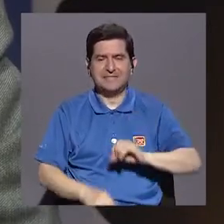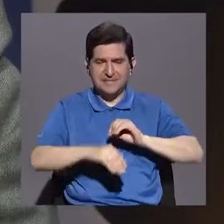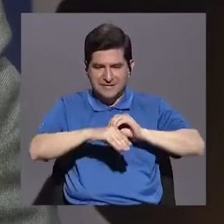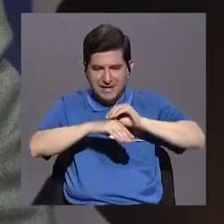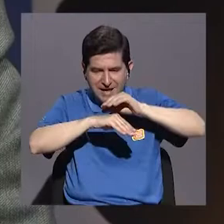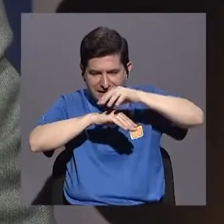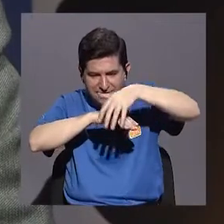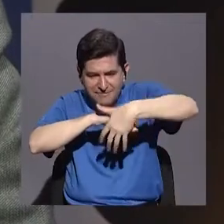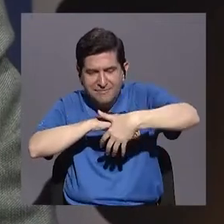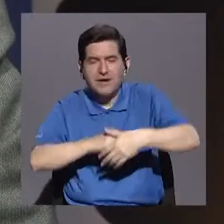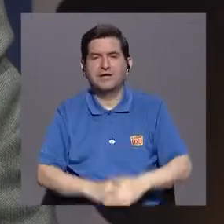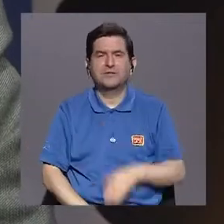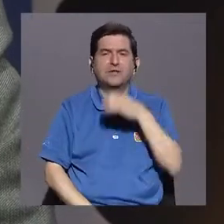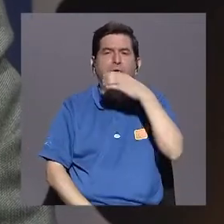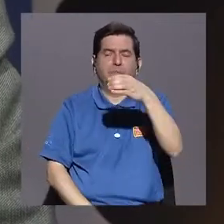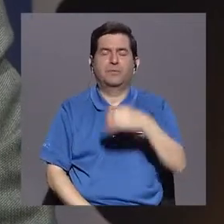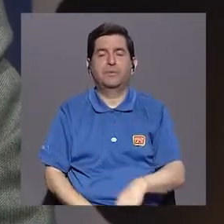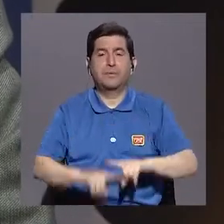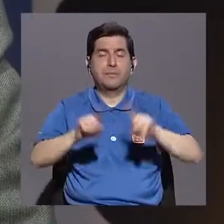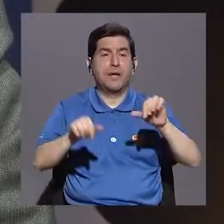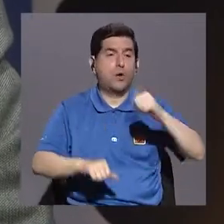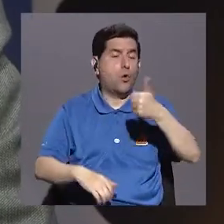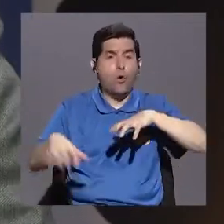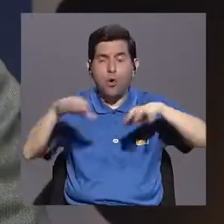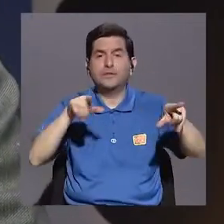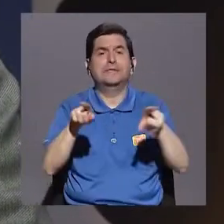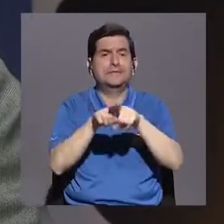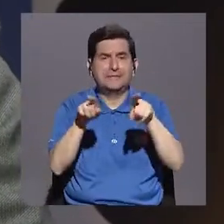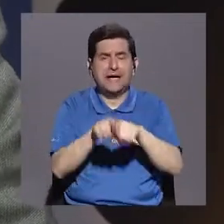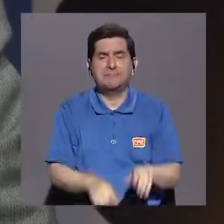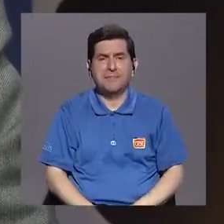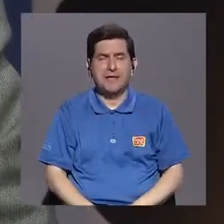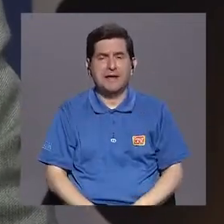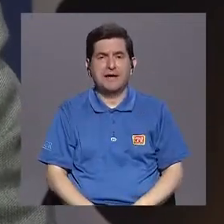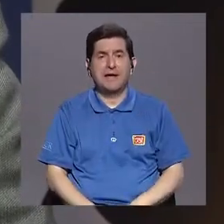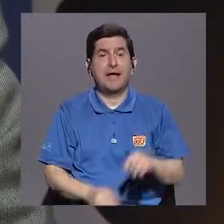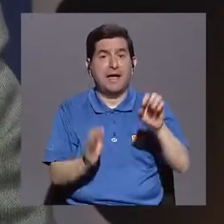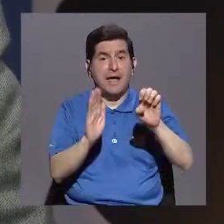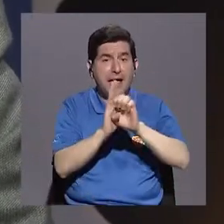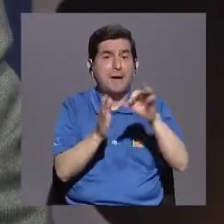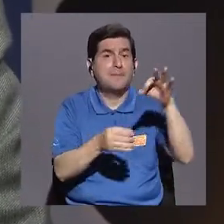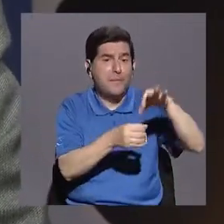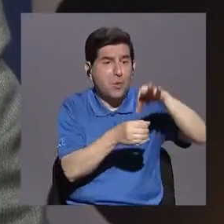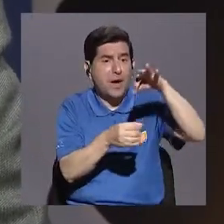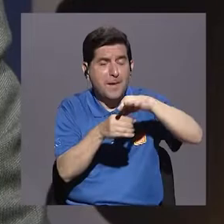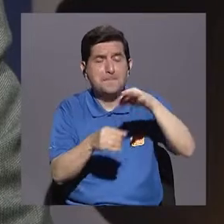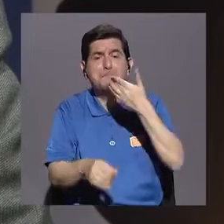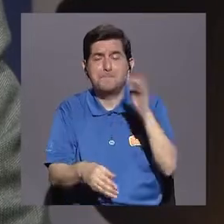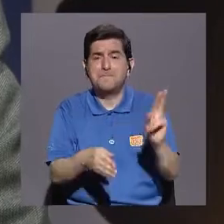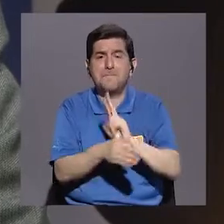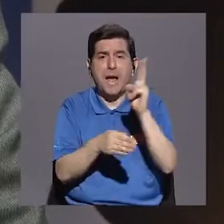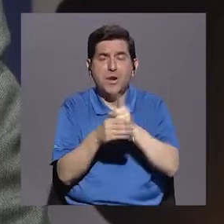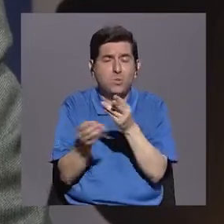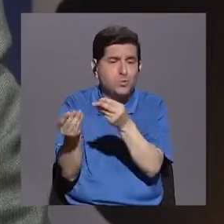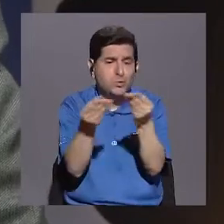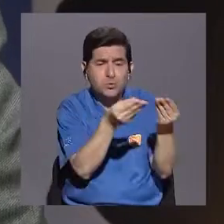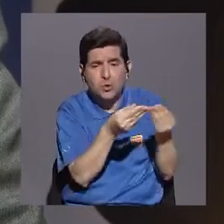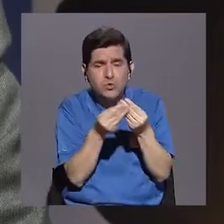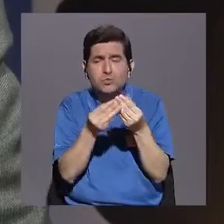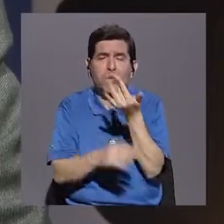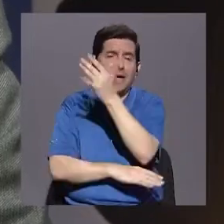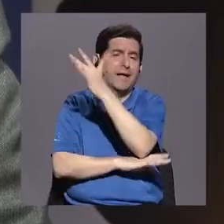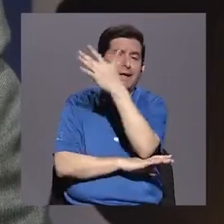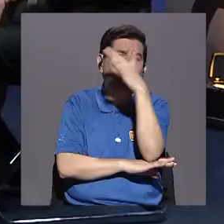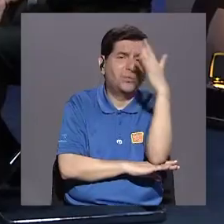pero hay muchas otras actividades también que lo generan la la agricultura por ejemplo el mal uso de los suelos de los